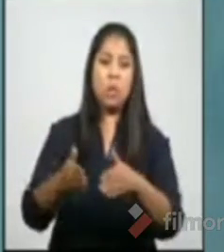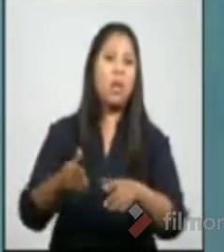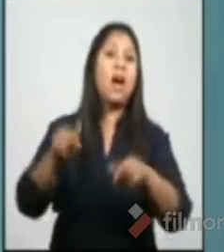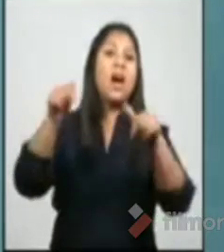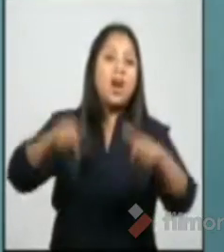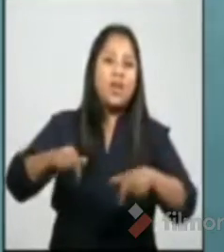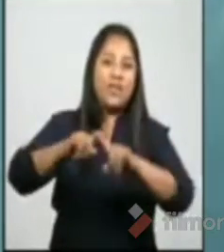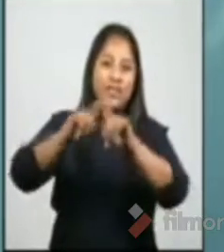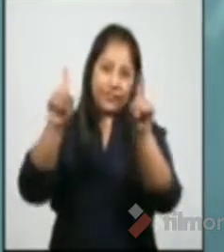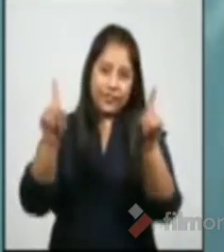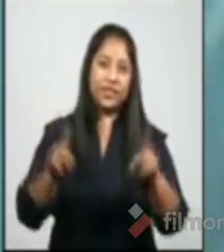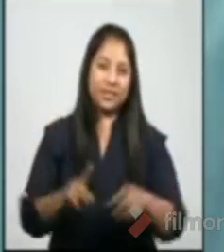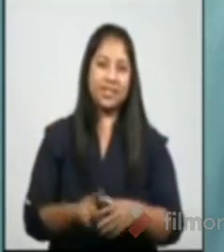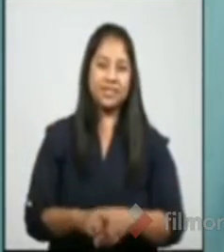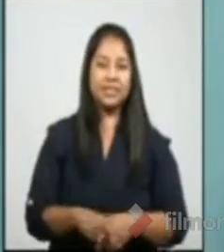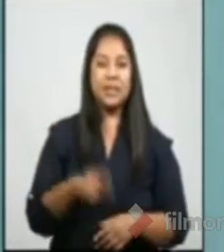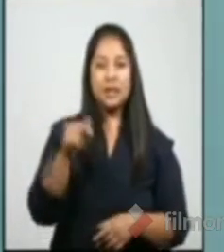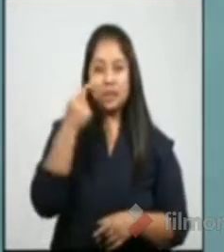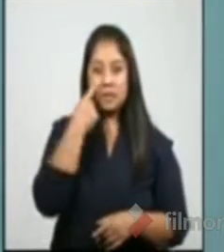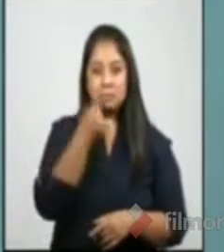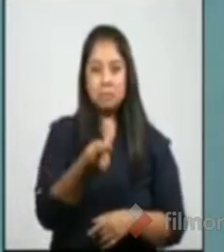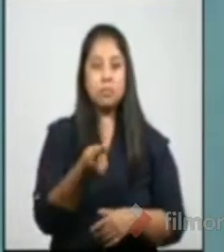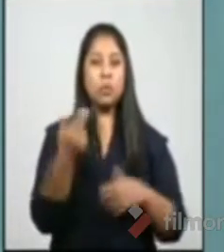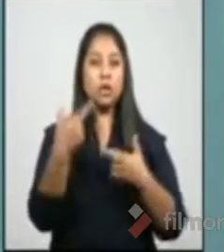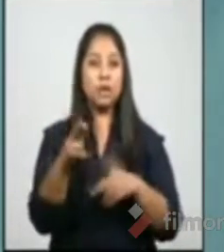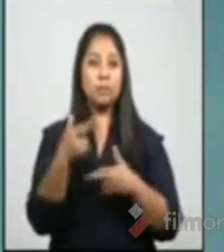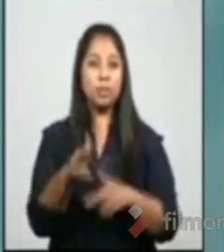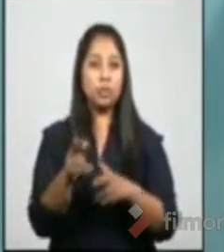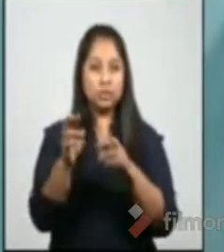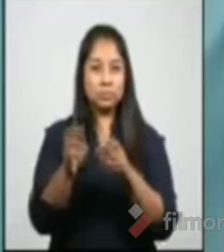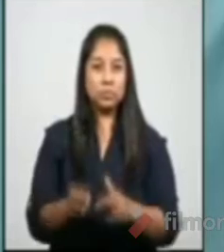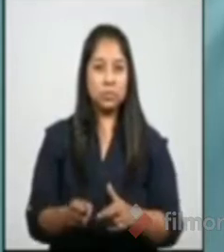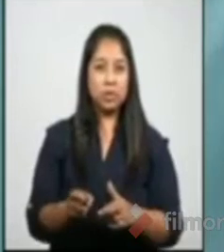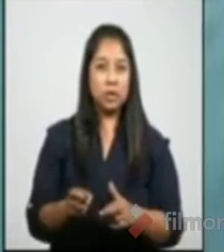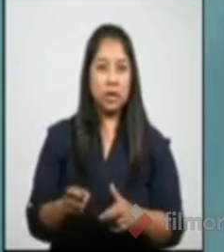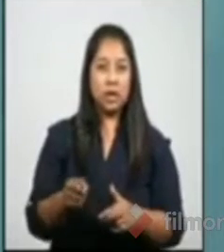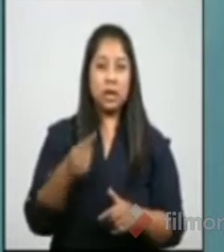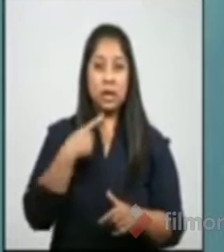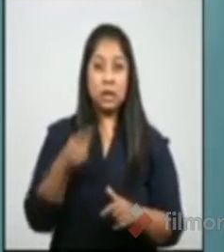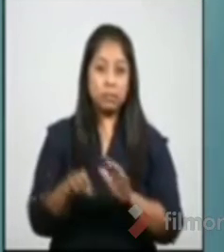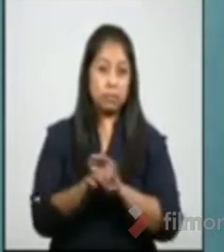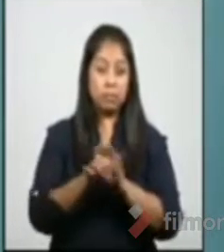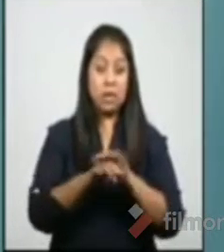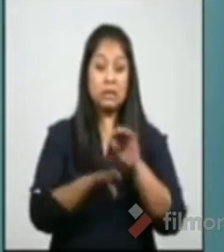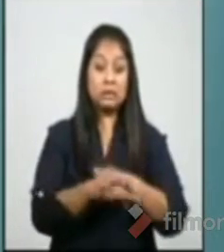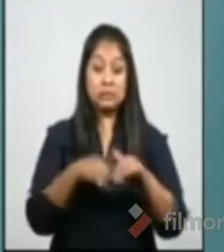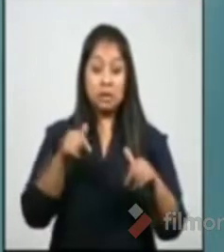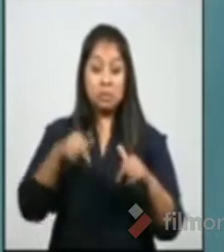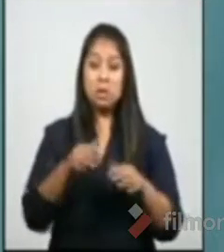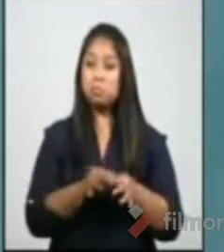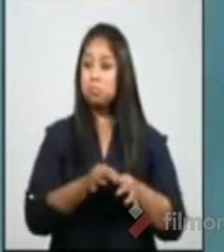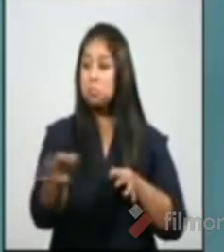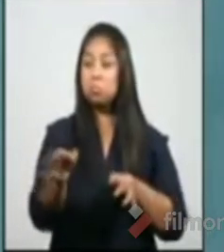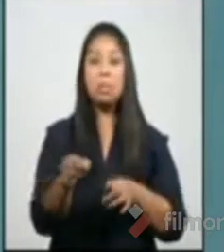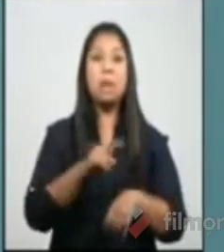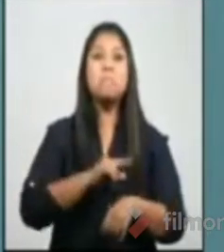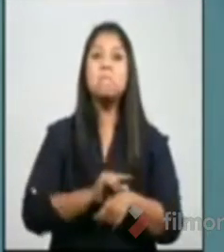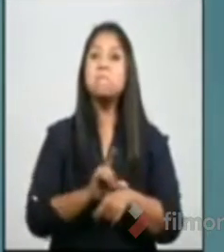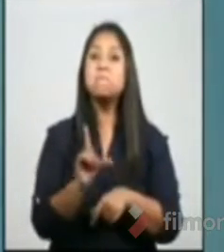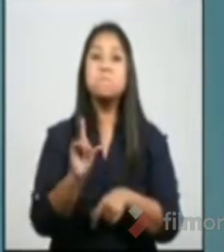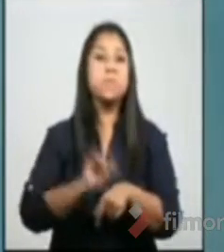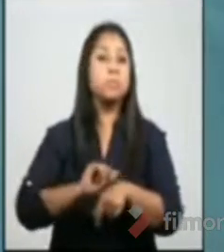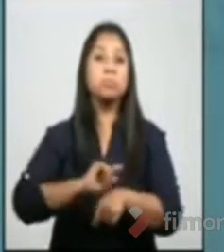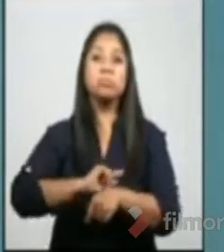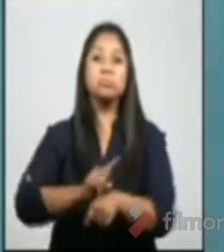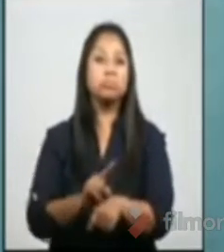cosa. Tenemos reportes de gente que sale de aquí en cuestión de minutos, ya no horas.